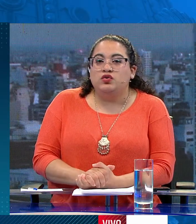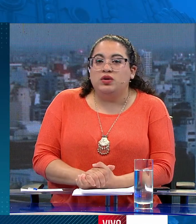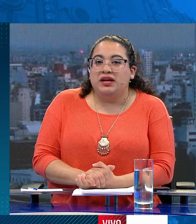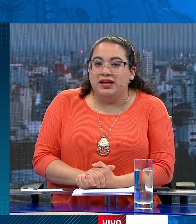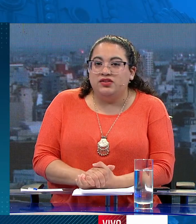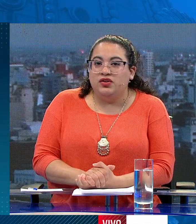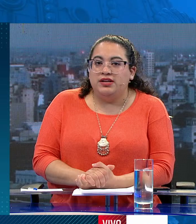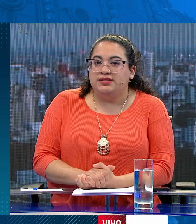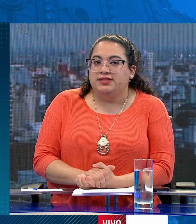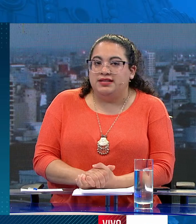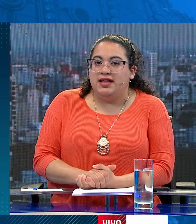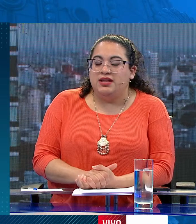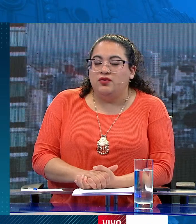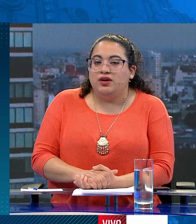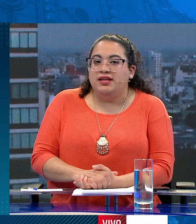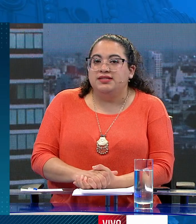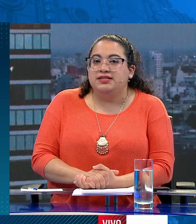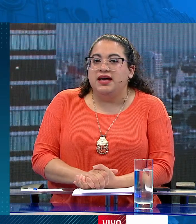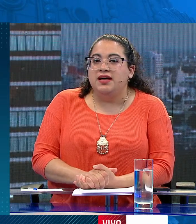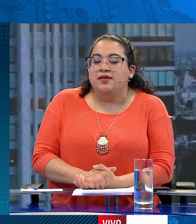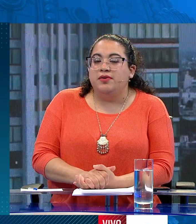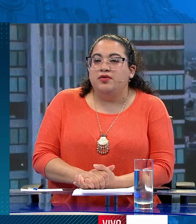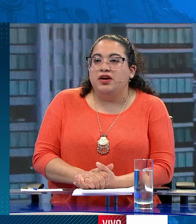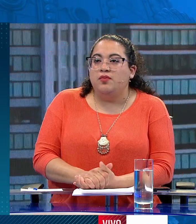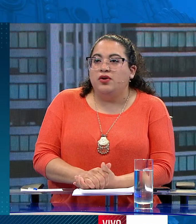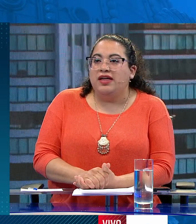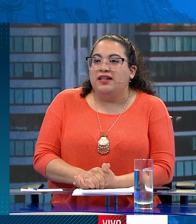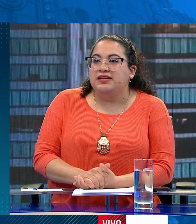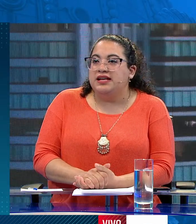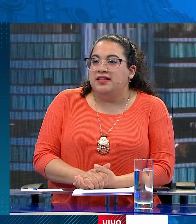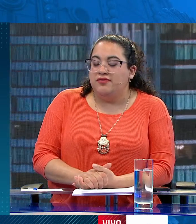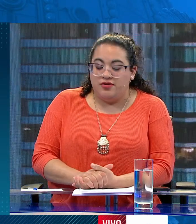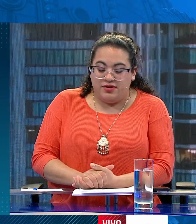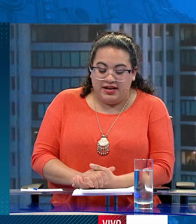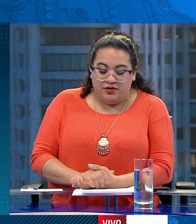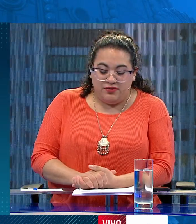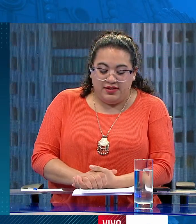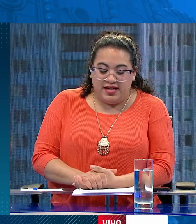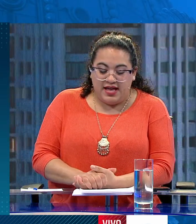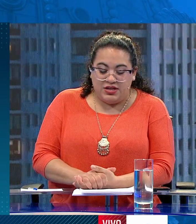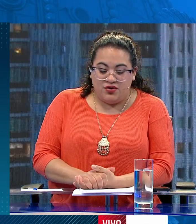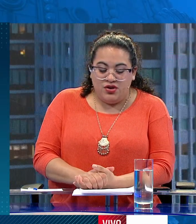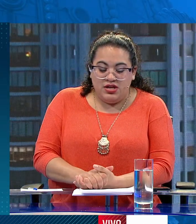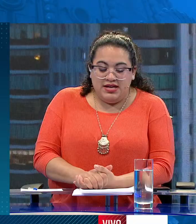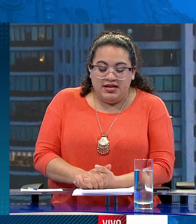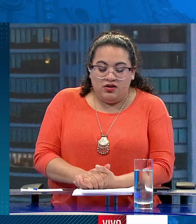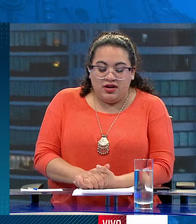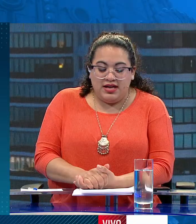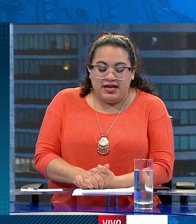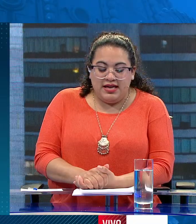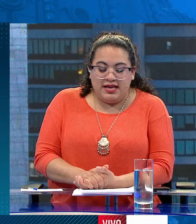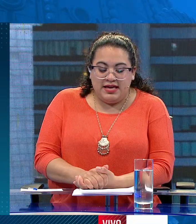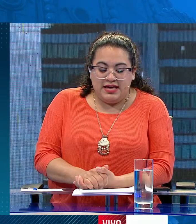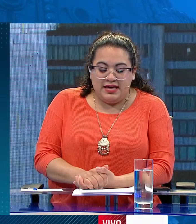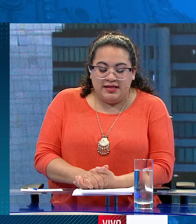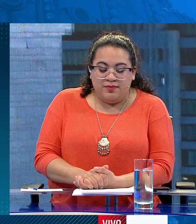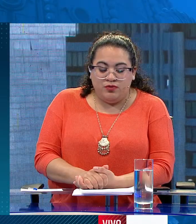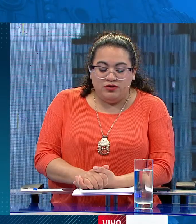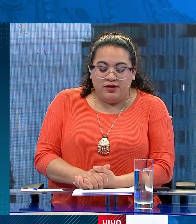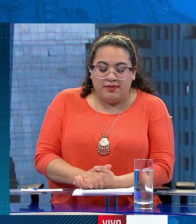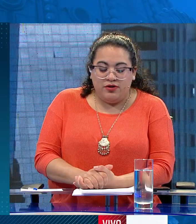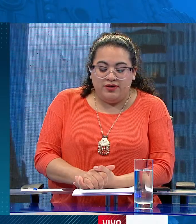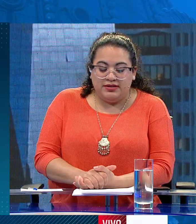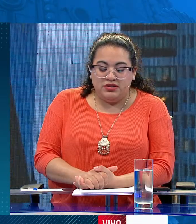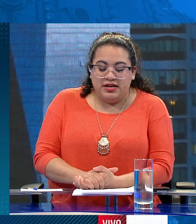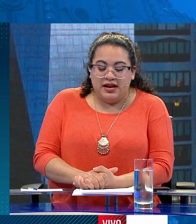62/2025, es un decreto de necesidad y urgencia, pero viejo porque es del 6 de febrero de este año. Y lo que dispuso